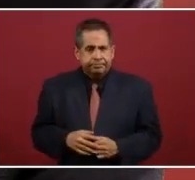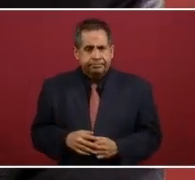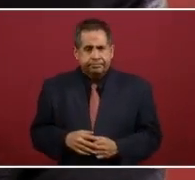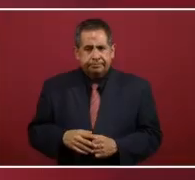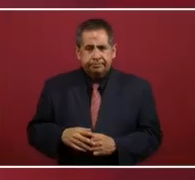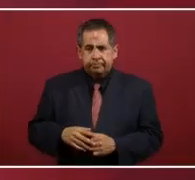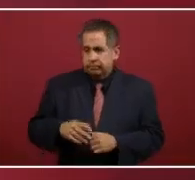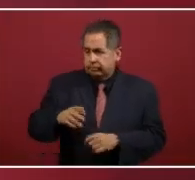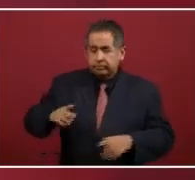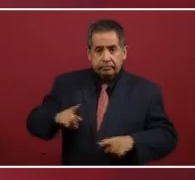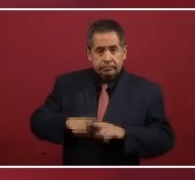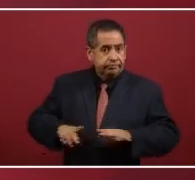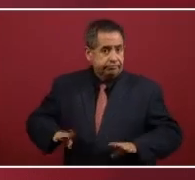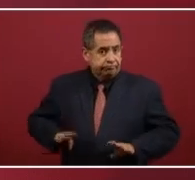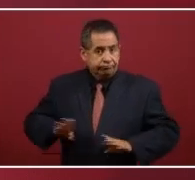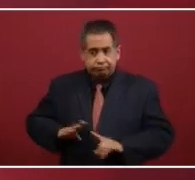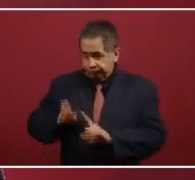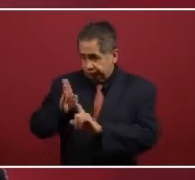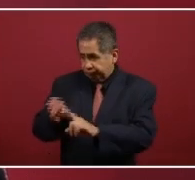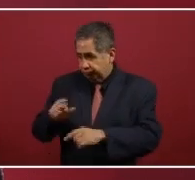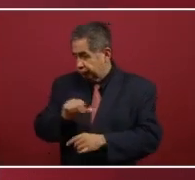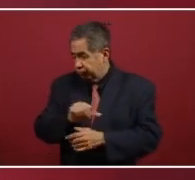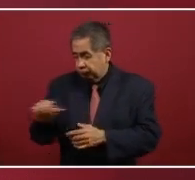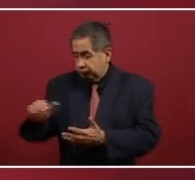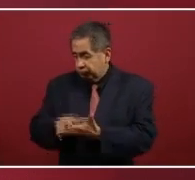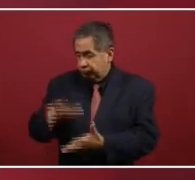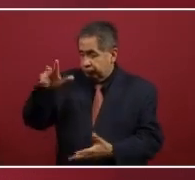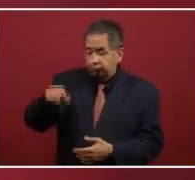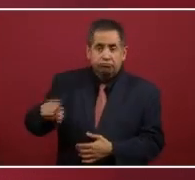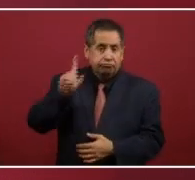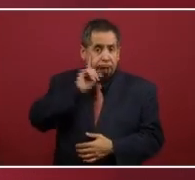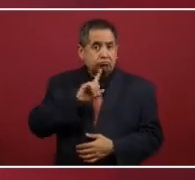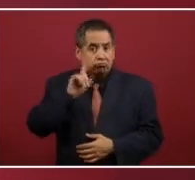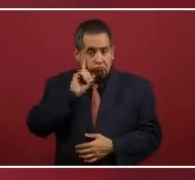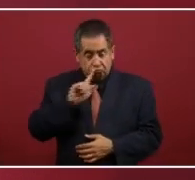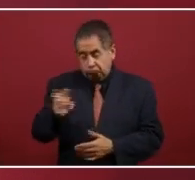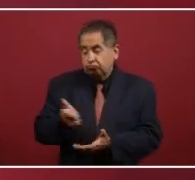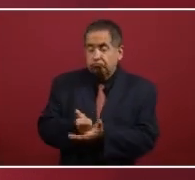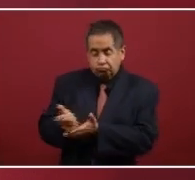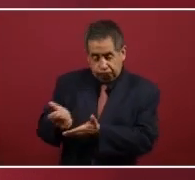los beneficiarios son mujeres.